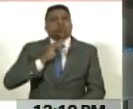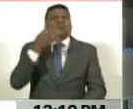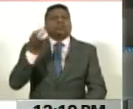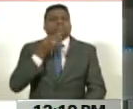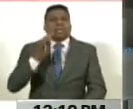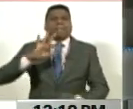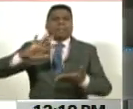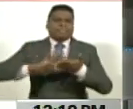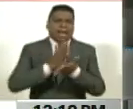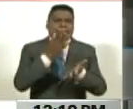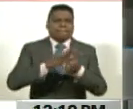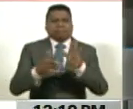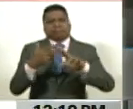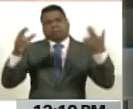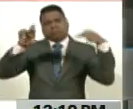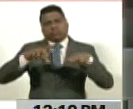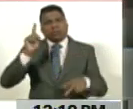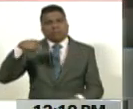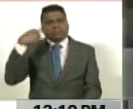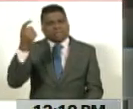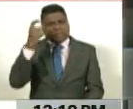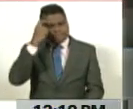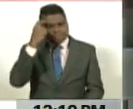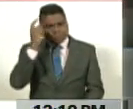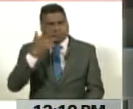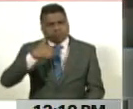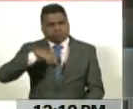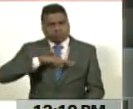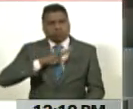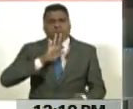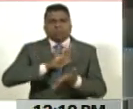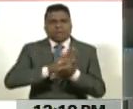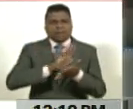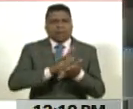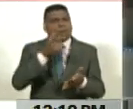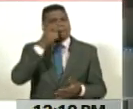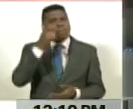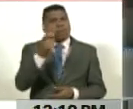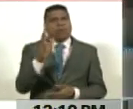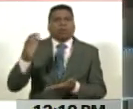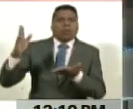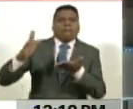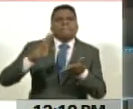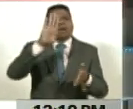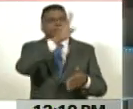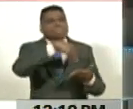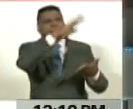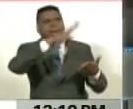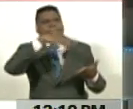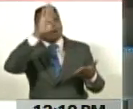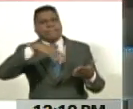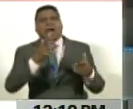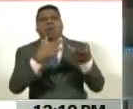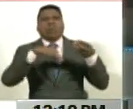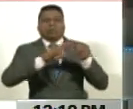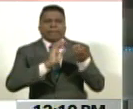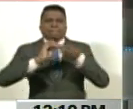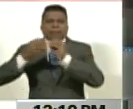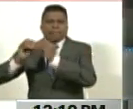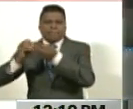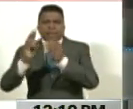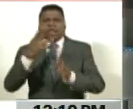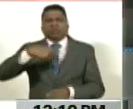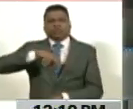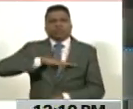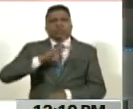destruir, al día siguiente estamos nosotros con nuestra gente, con nuestro pueblo, limpiando, pintando, reconstruyendo, y vamos a seguir así.